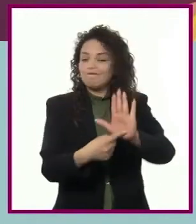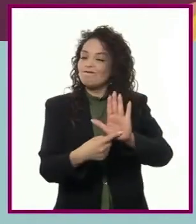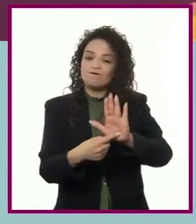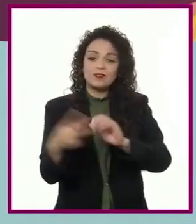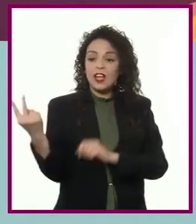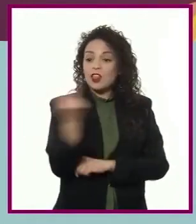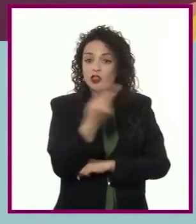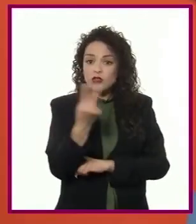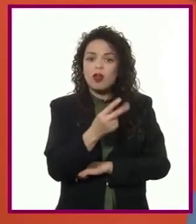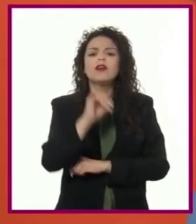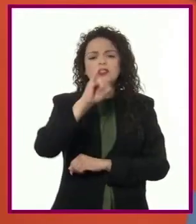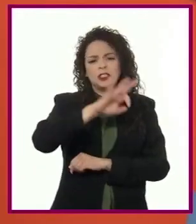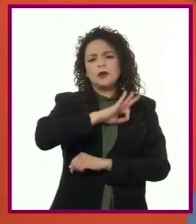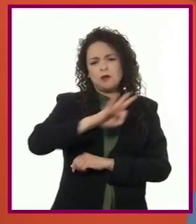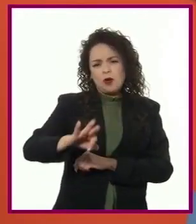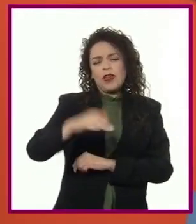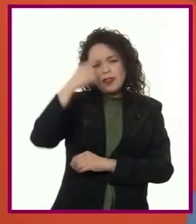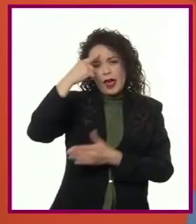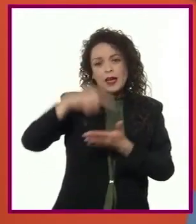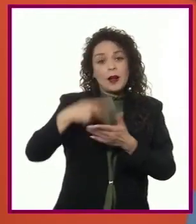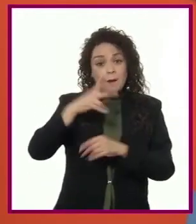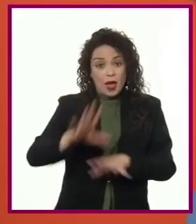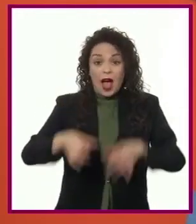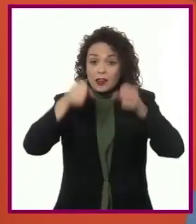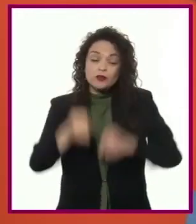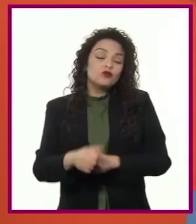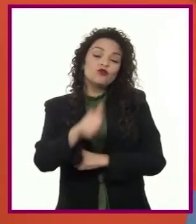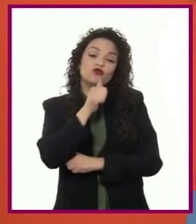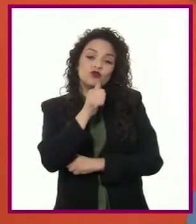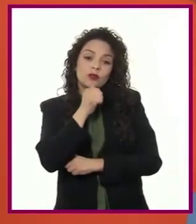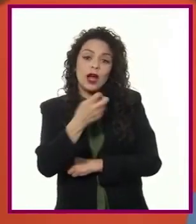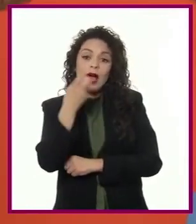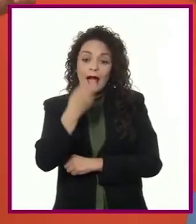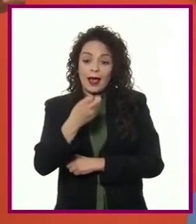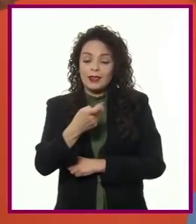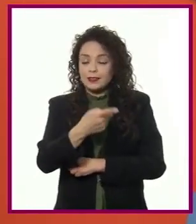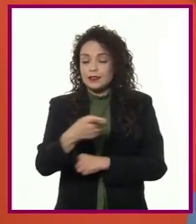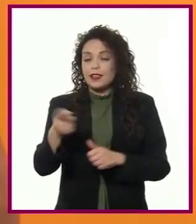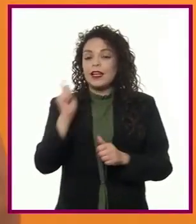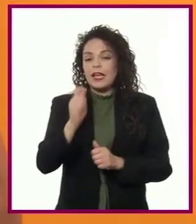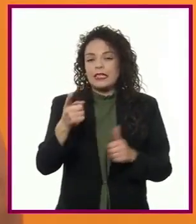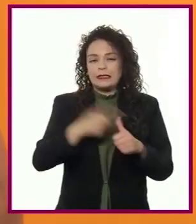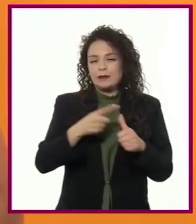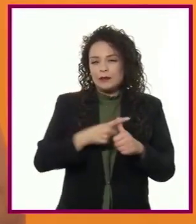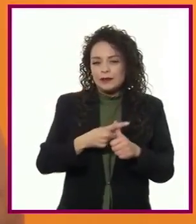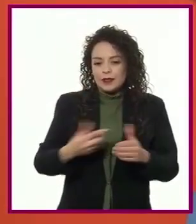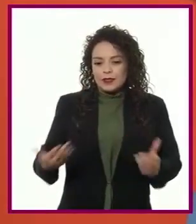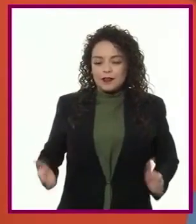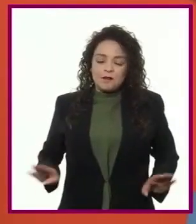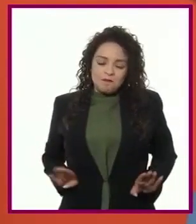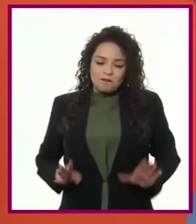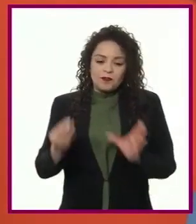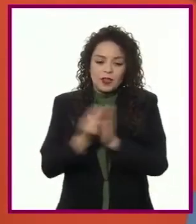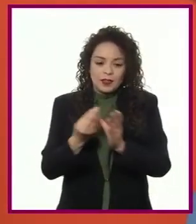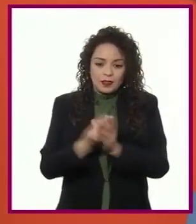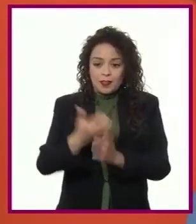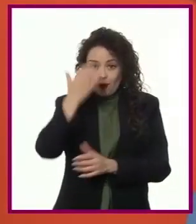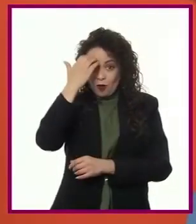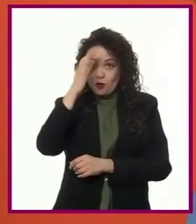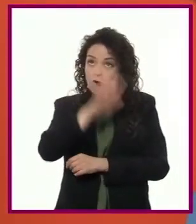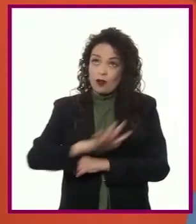son creíbles. Estos son los tipos principales de galaxias que conocemos en el universo. La Vía